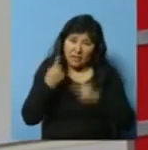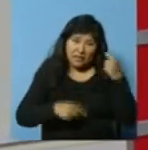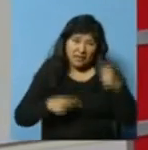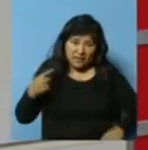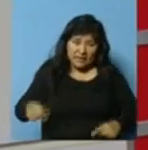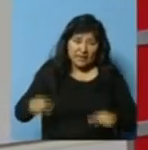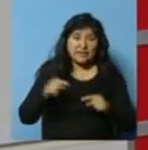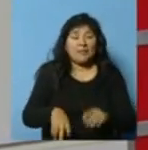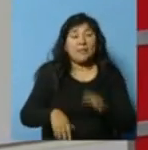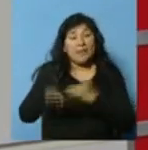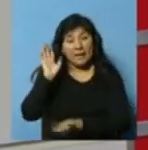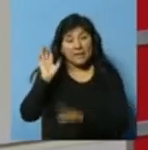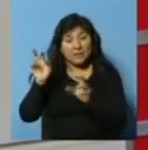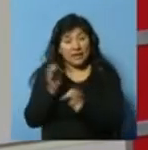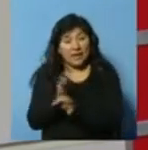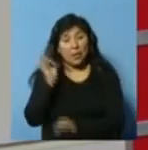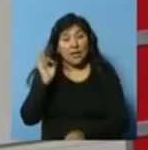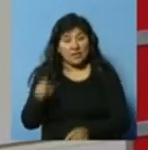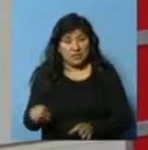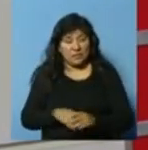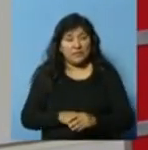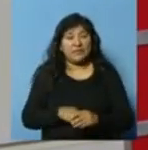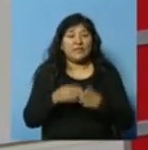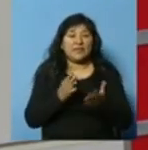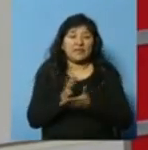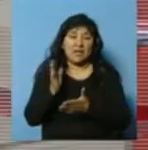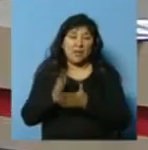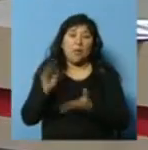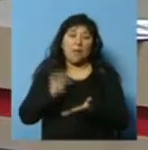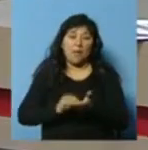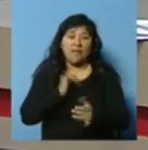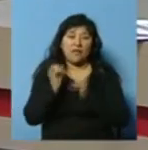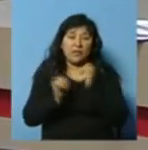con la educación seguimos ahora con más información